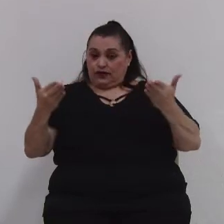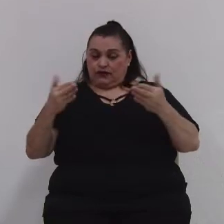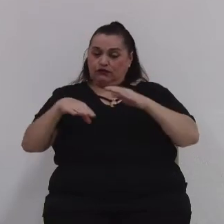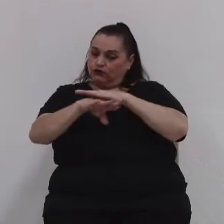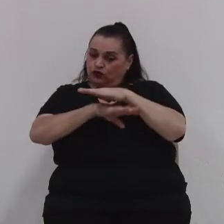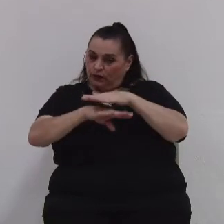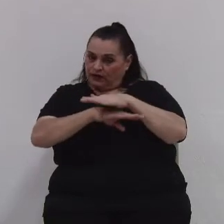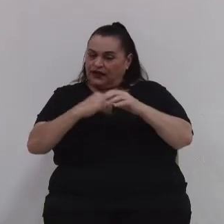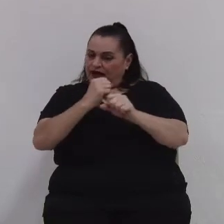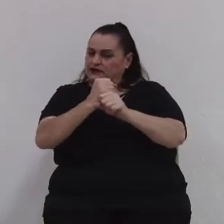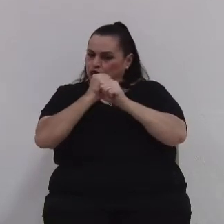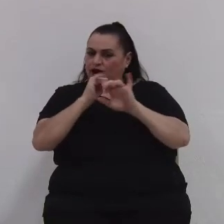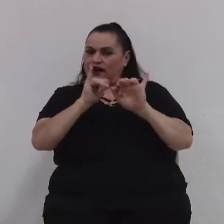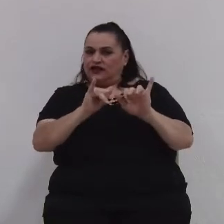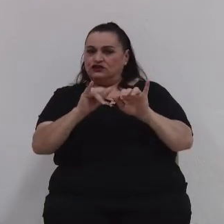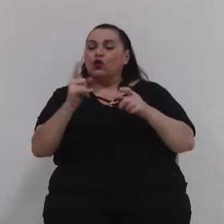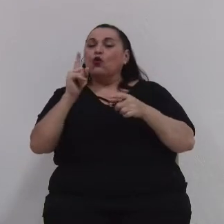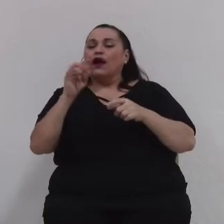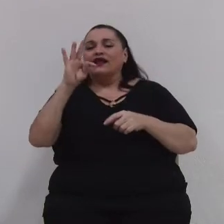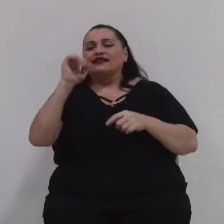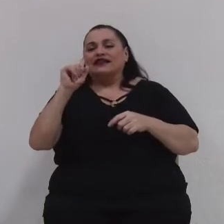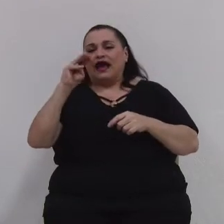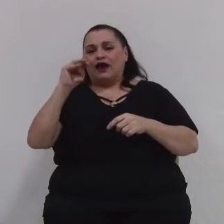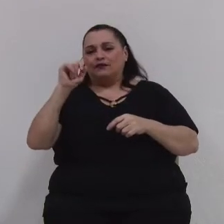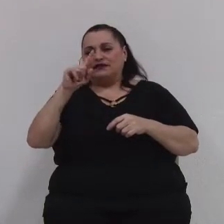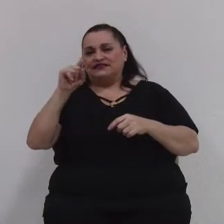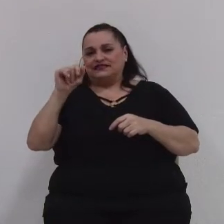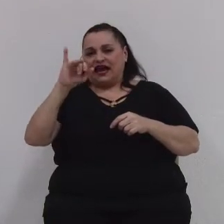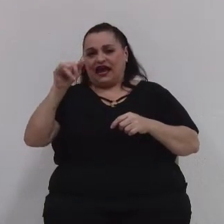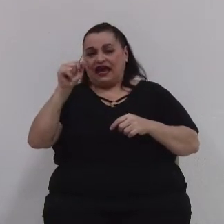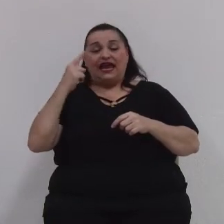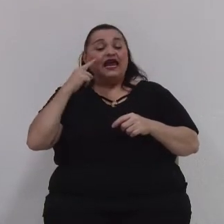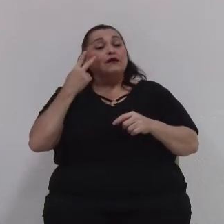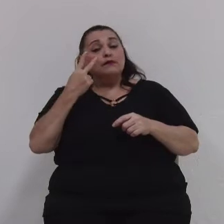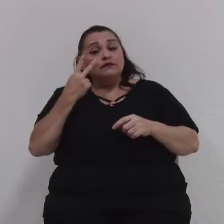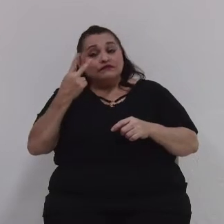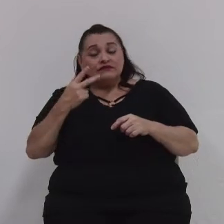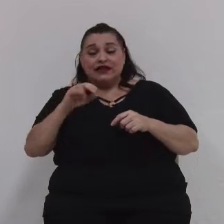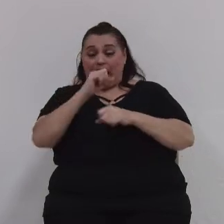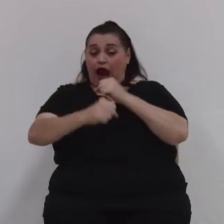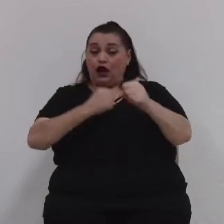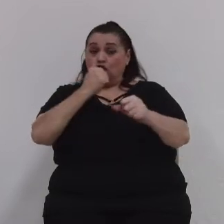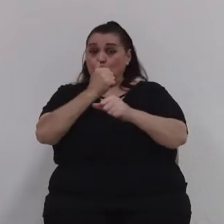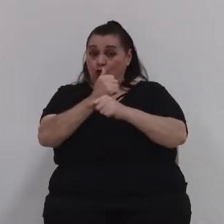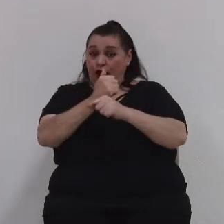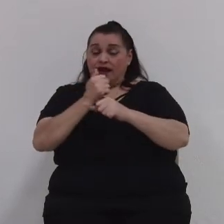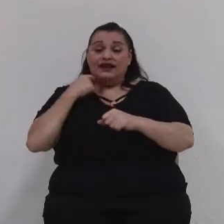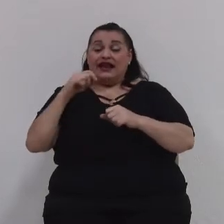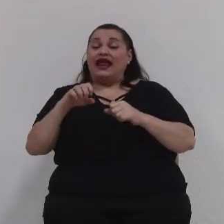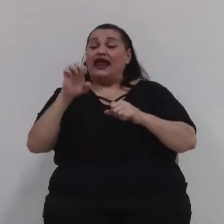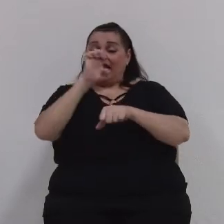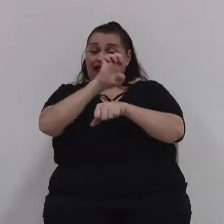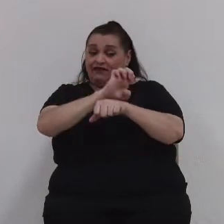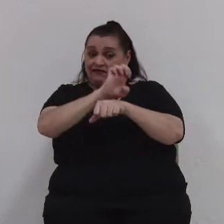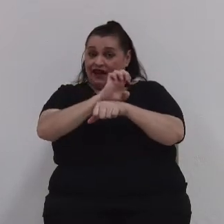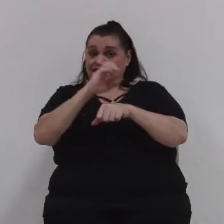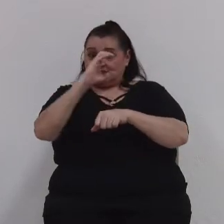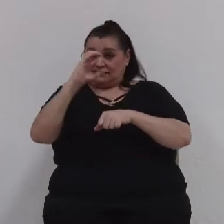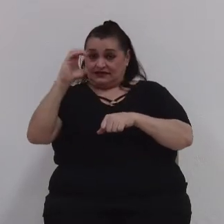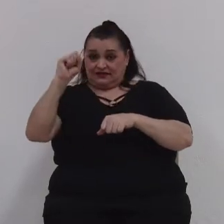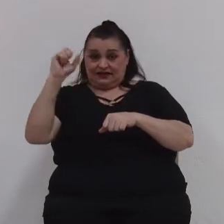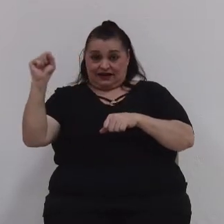para asegurar eso, y era el tamizaje o intervención anual de los EBAIS de la Caja en los centros